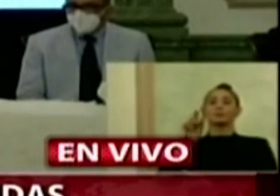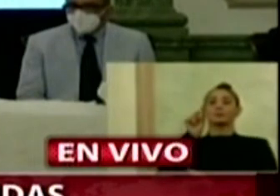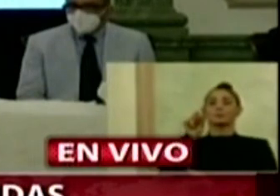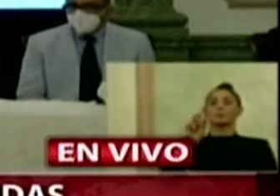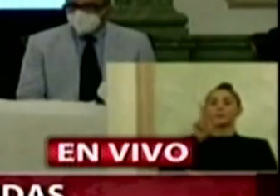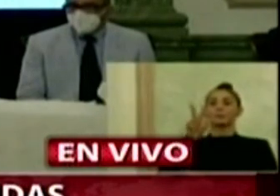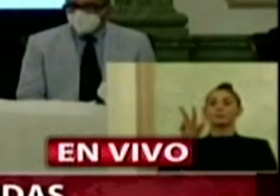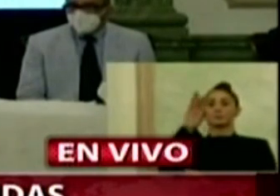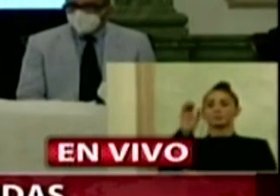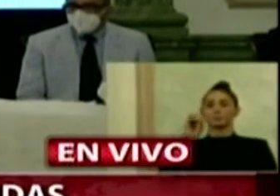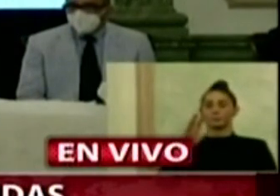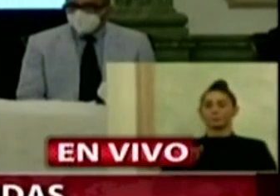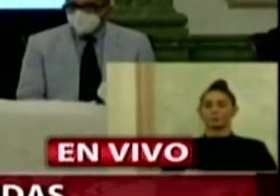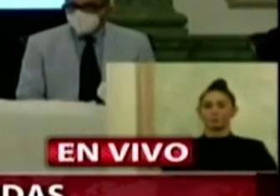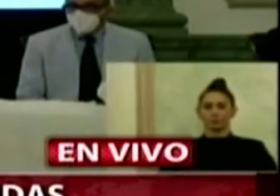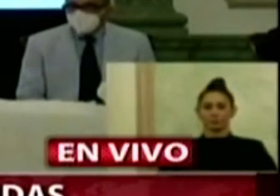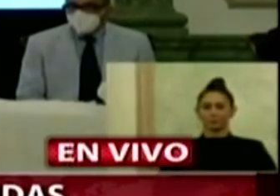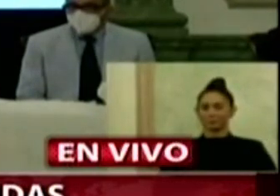31.33%.